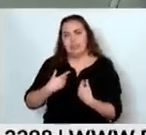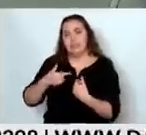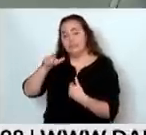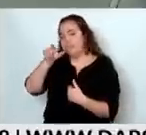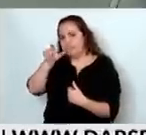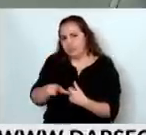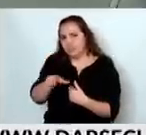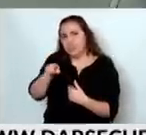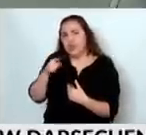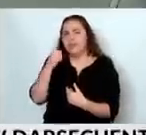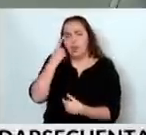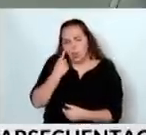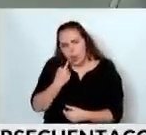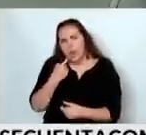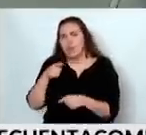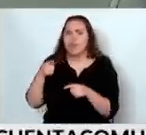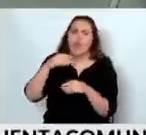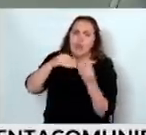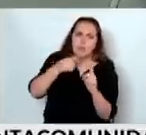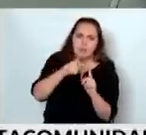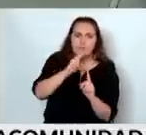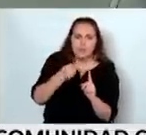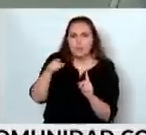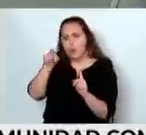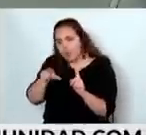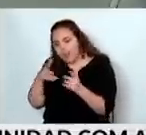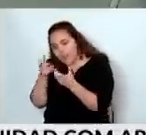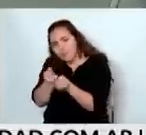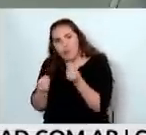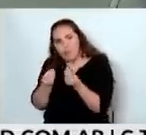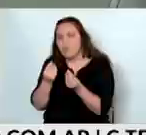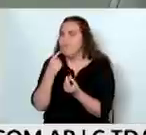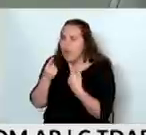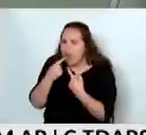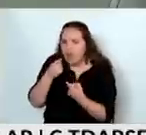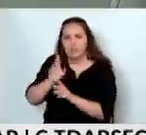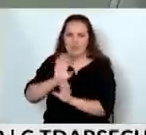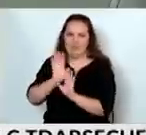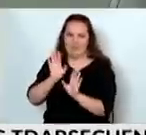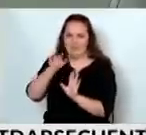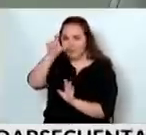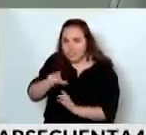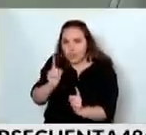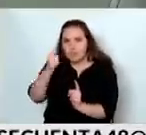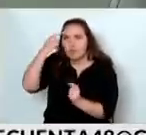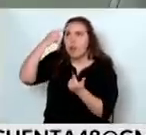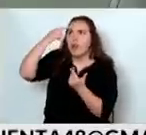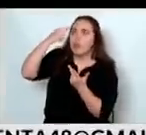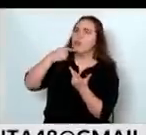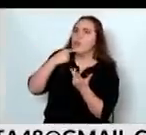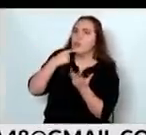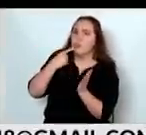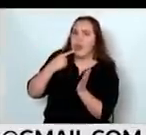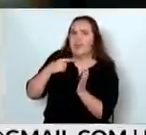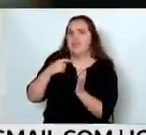perdió a un ser querido por suicidio es evitando las preguntas. O sea, ya tenés vos suficiente cantidad de preguntas como para que encima te hagan preguntas